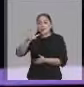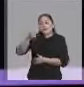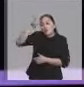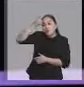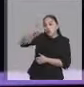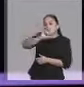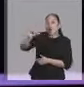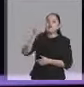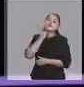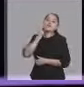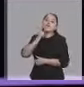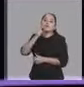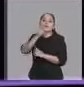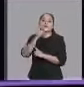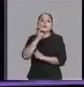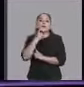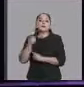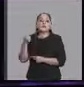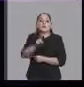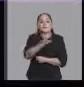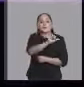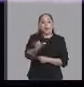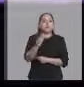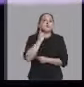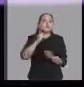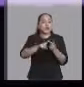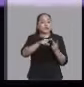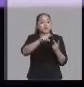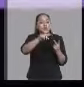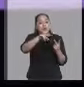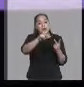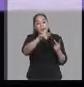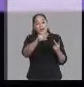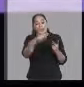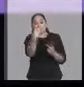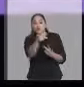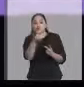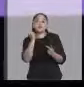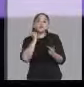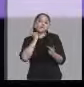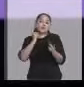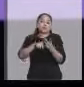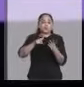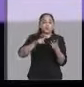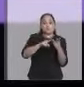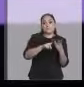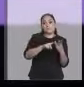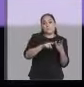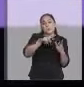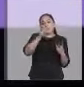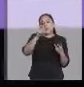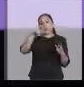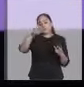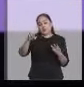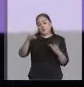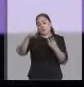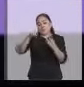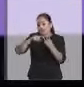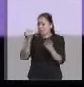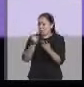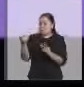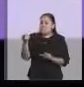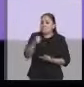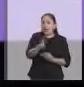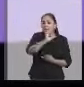los dueños, Andrés Manuel le ordena a sus diputados, Anaya a los de él y Pepe Toño a los de él, y pueden sacarlo, hombre. Es importante para